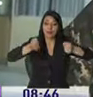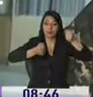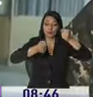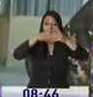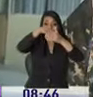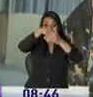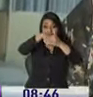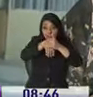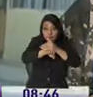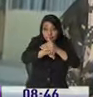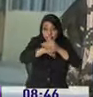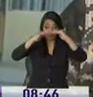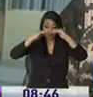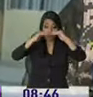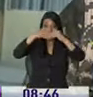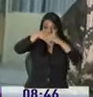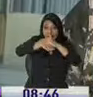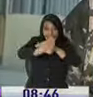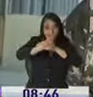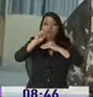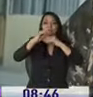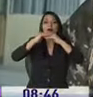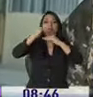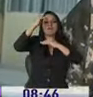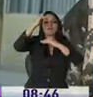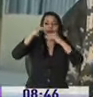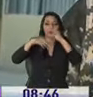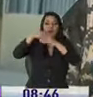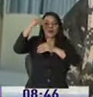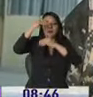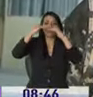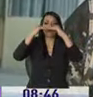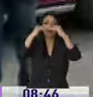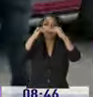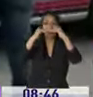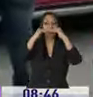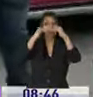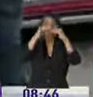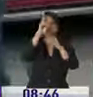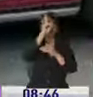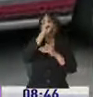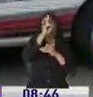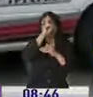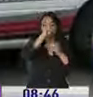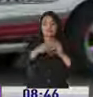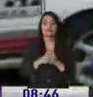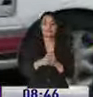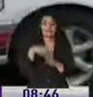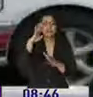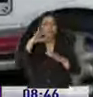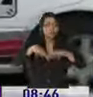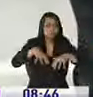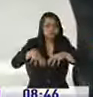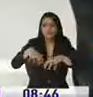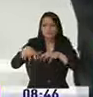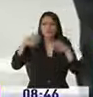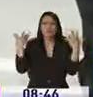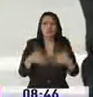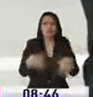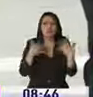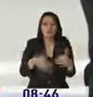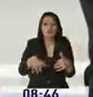techo al interior del vehículo, sino en la parte exterior. Operativos hijos de interdicción que pone al descubierto que el ingenio de